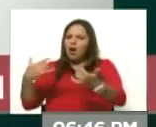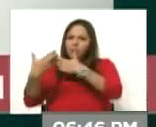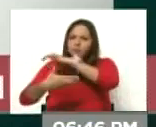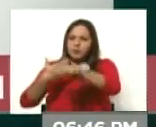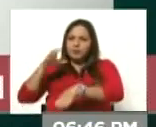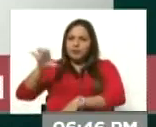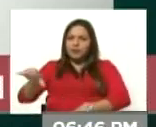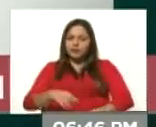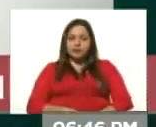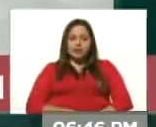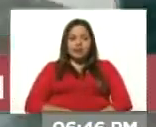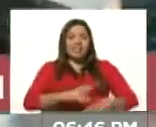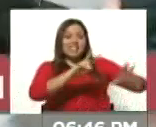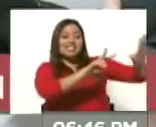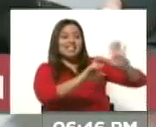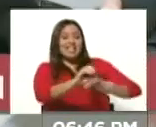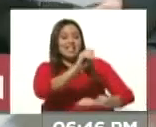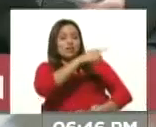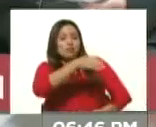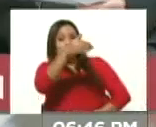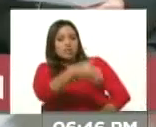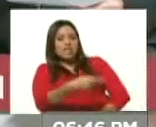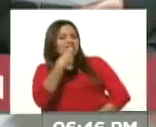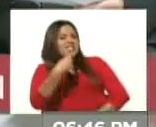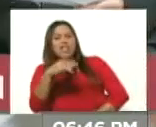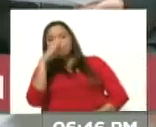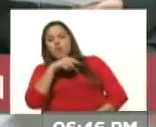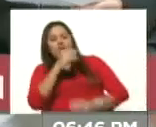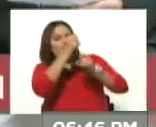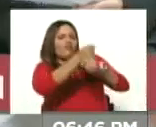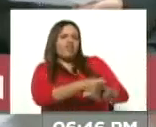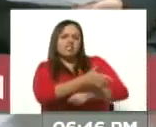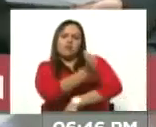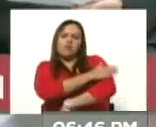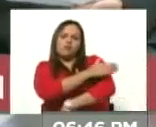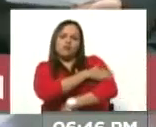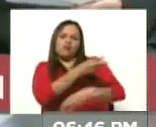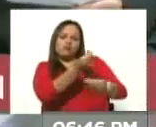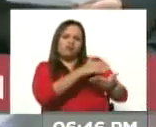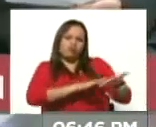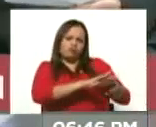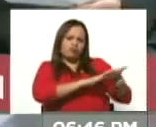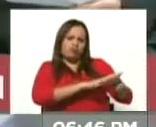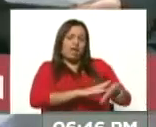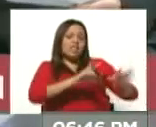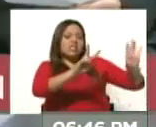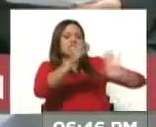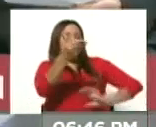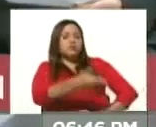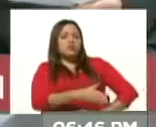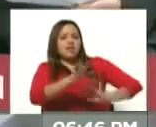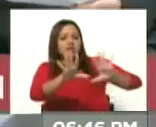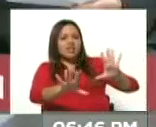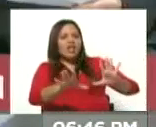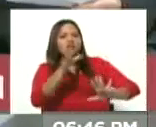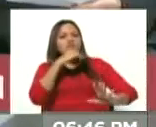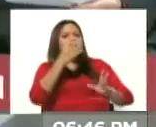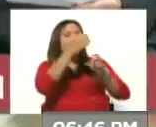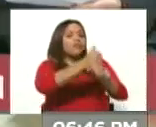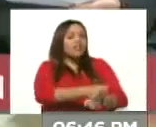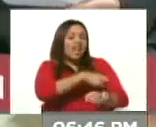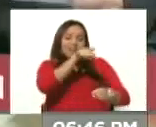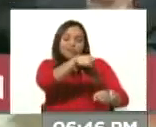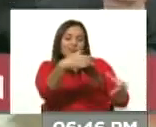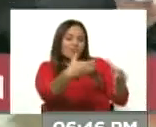70 por ciento no confía 70 por ciento 7 de cada 10 venezolanos no confía en que esté el liderazgo